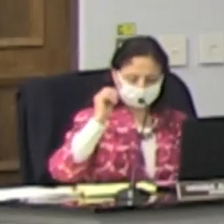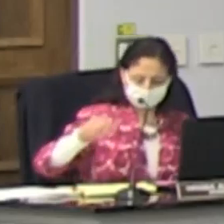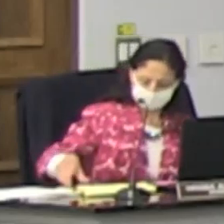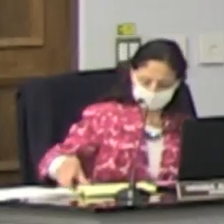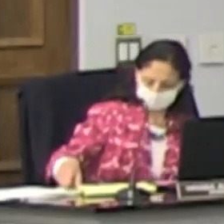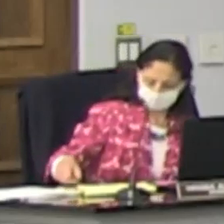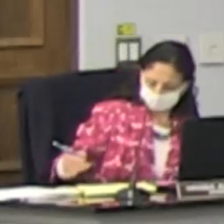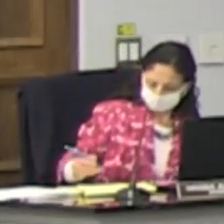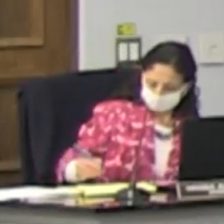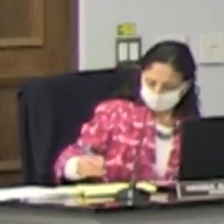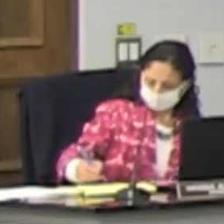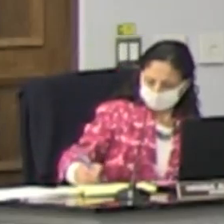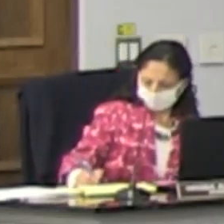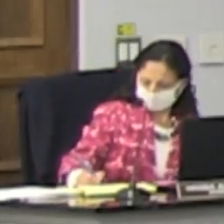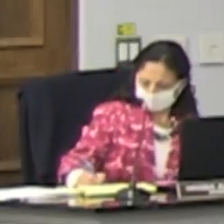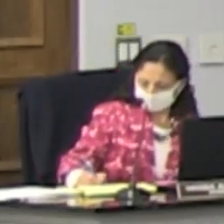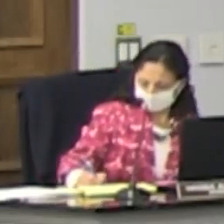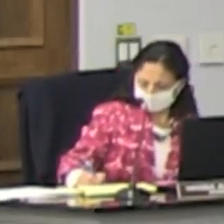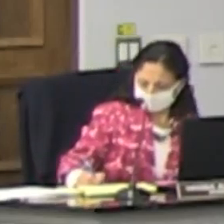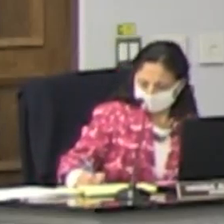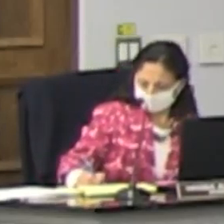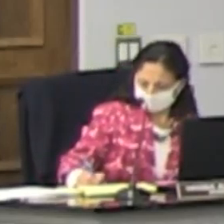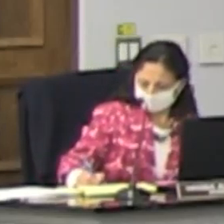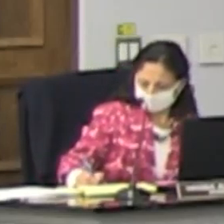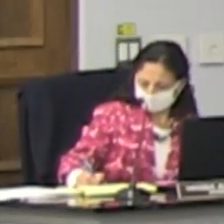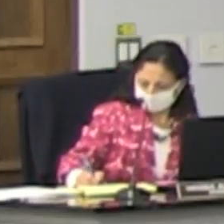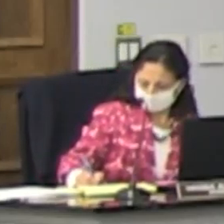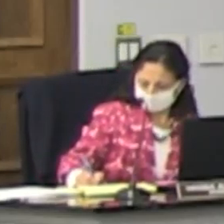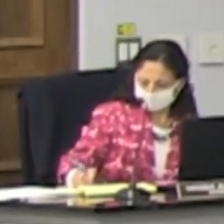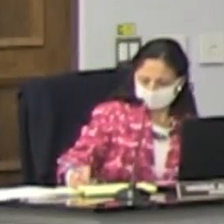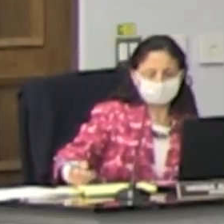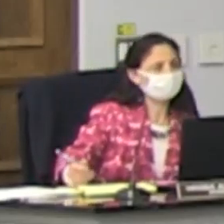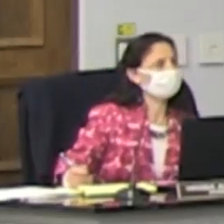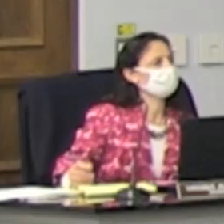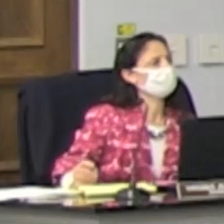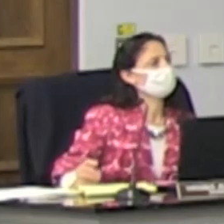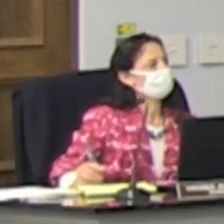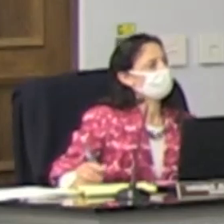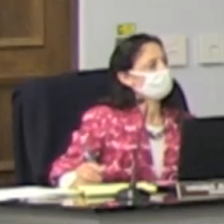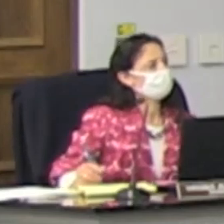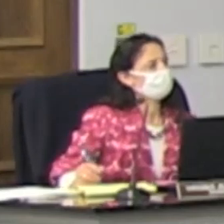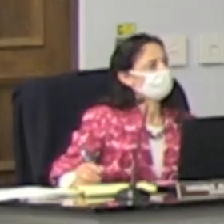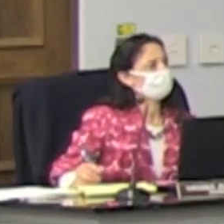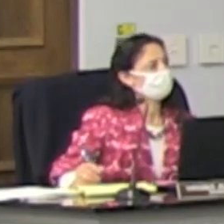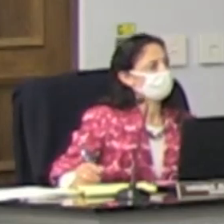y lo que hemos tratado de hacer es que hemos tenemos como un 20 por ciento